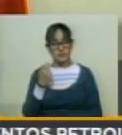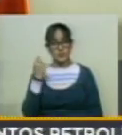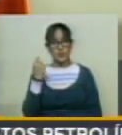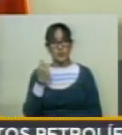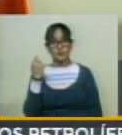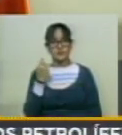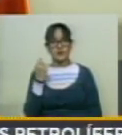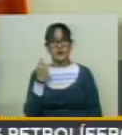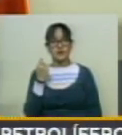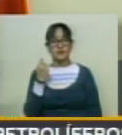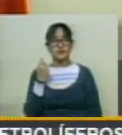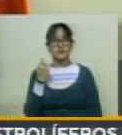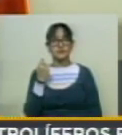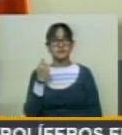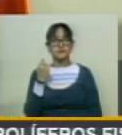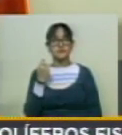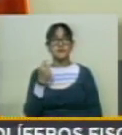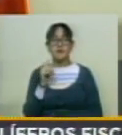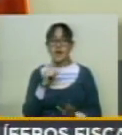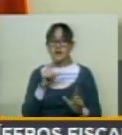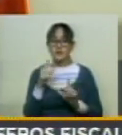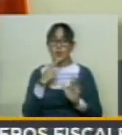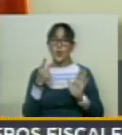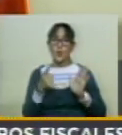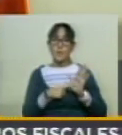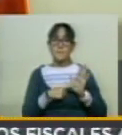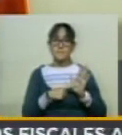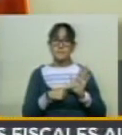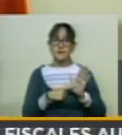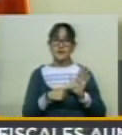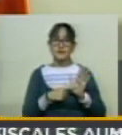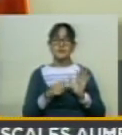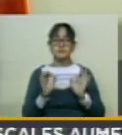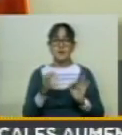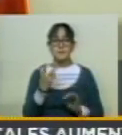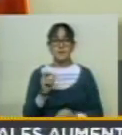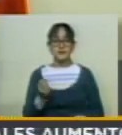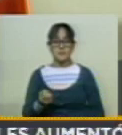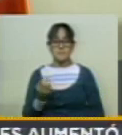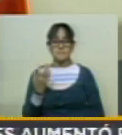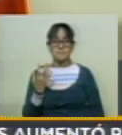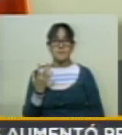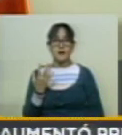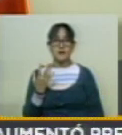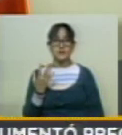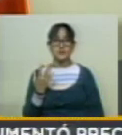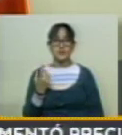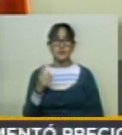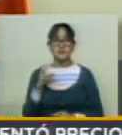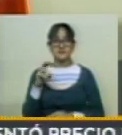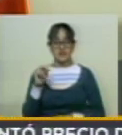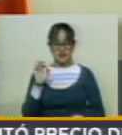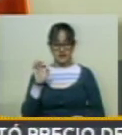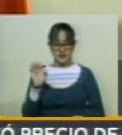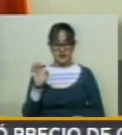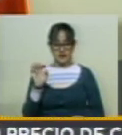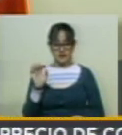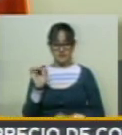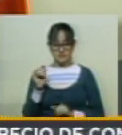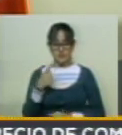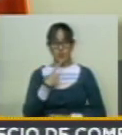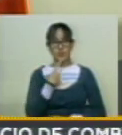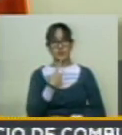está cumplido, se está cumpliendo para el 20 de mayo y el Consejo Nacional Electoral, tal como lo